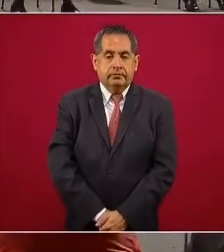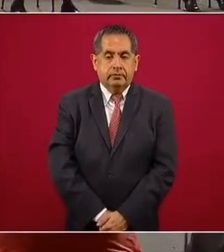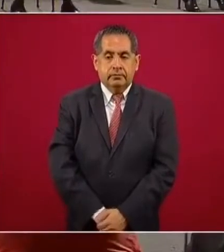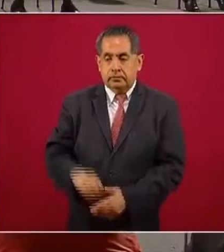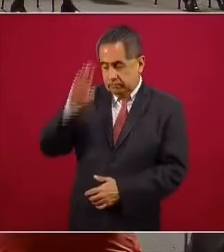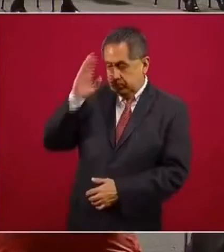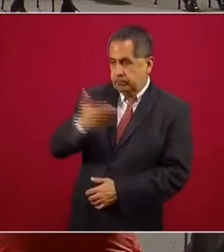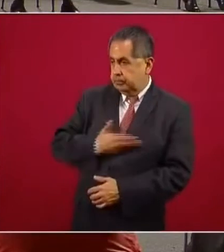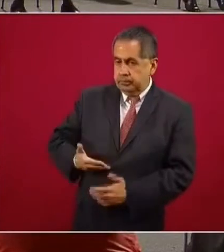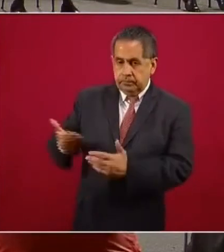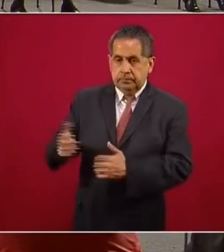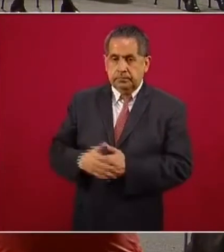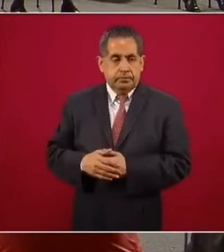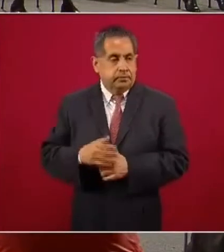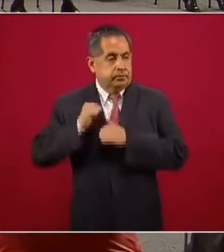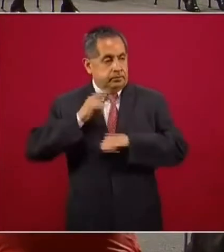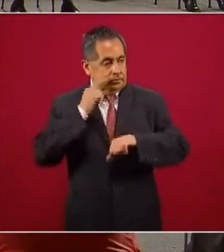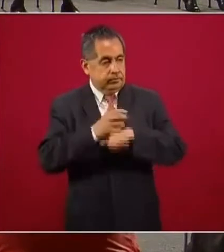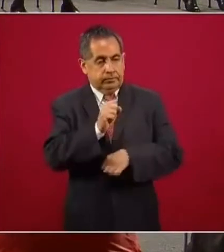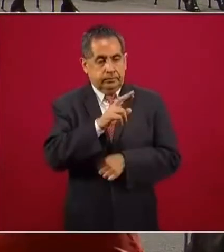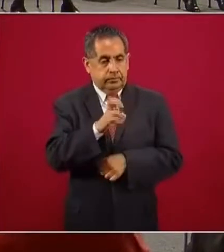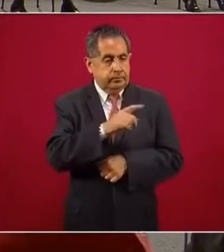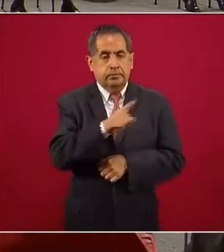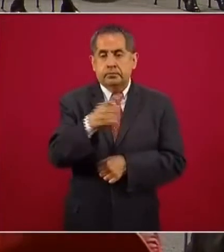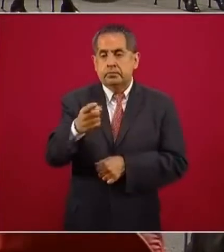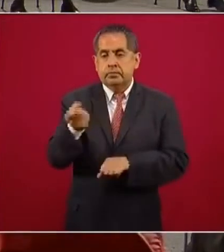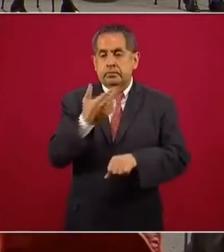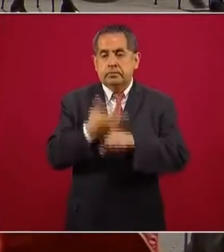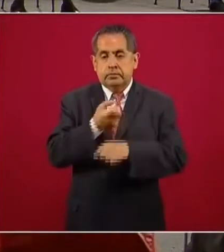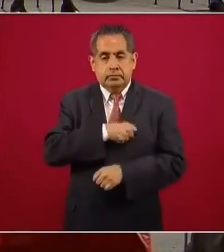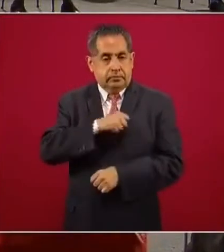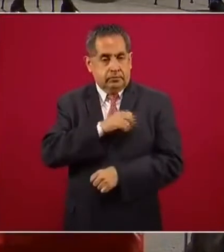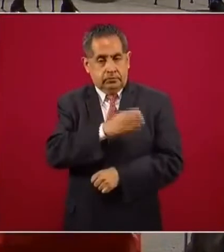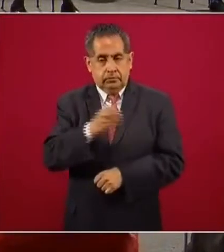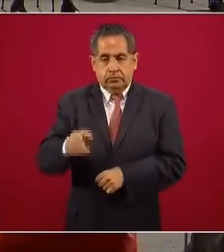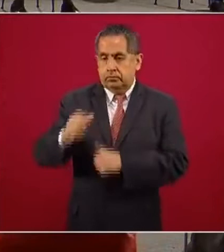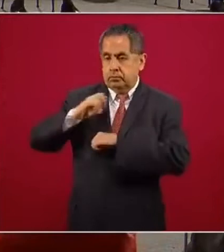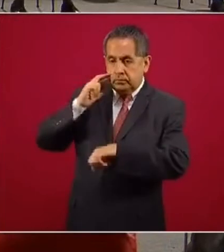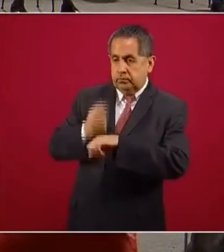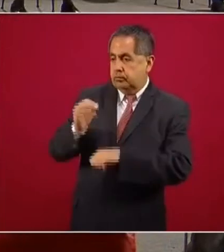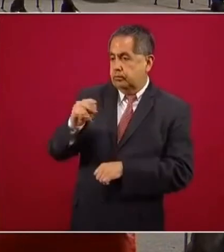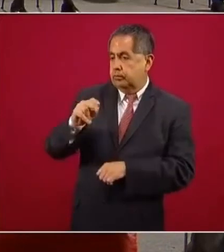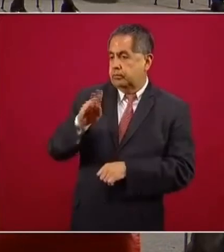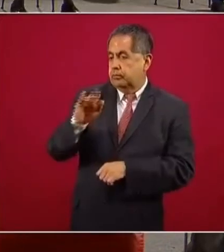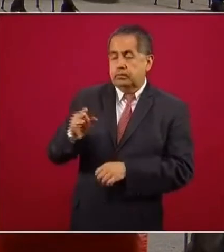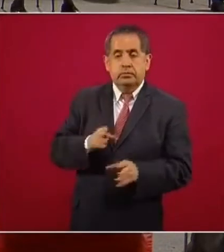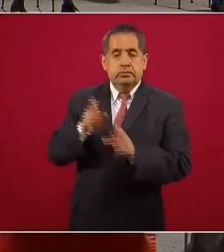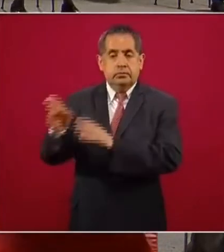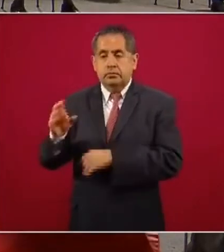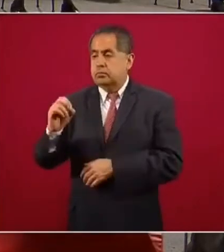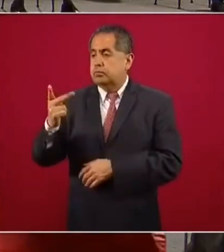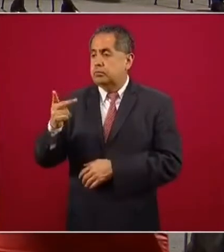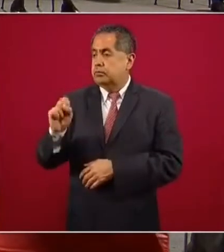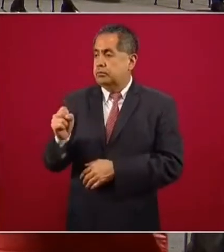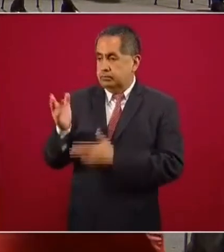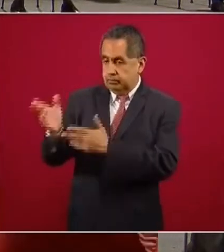Señor Presidente, señor Canciller, señor Secretario de Salud, señor titular del INSABI, señor representante de la